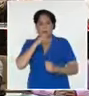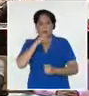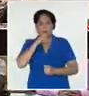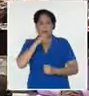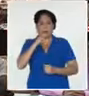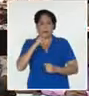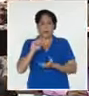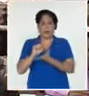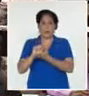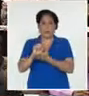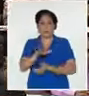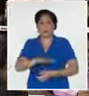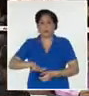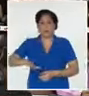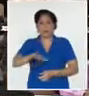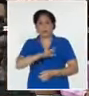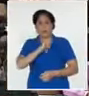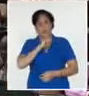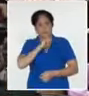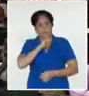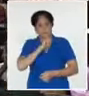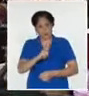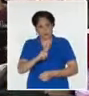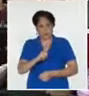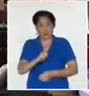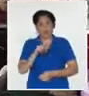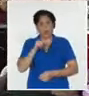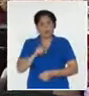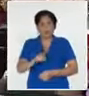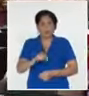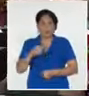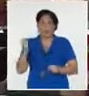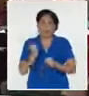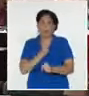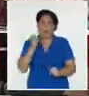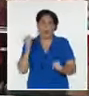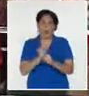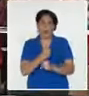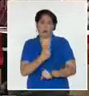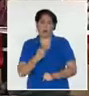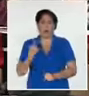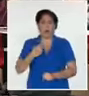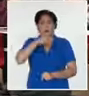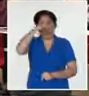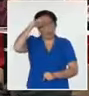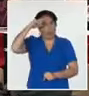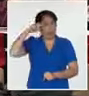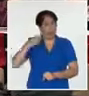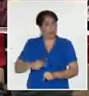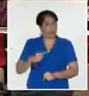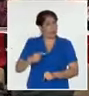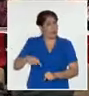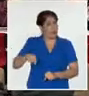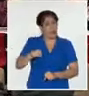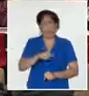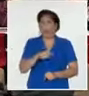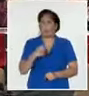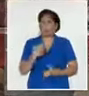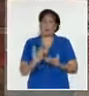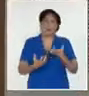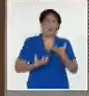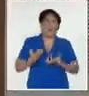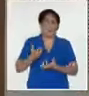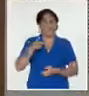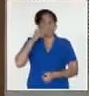servicios sociales a la población que endurecen la vida cotidiana de las cubanas y cubanos que habitamos esta